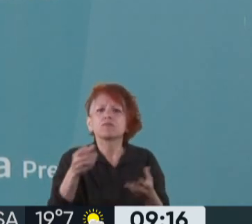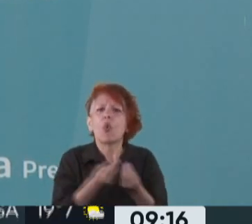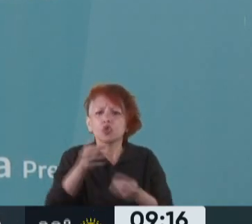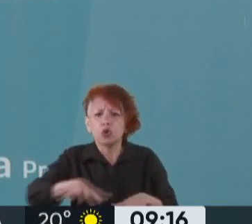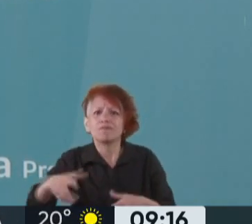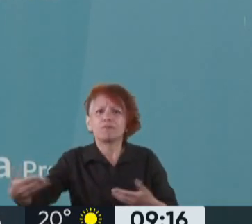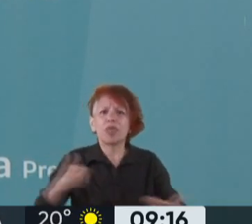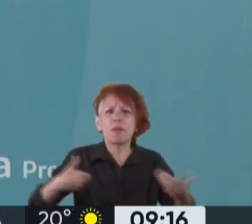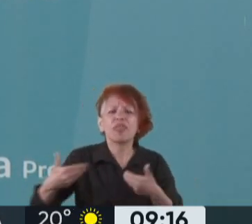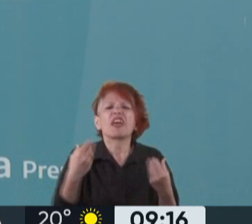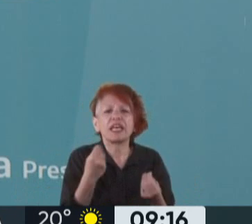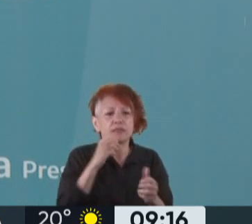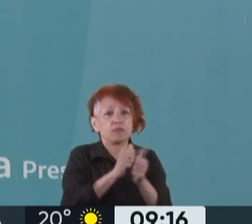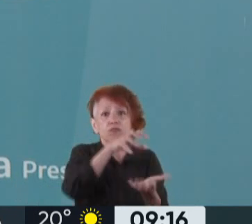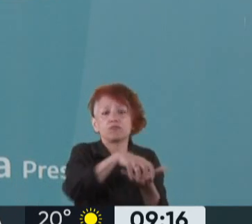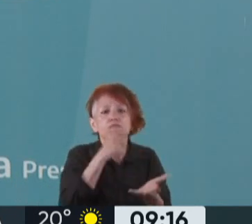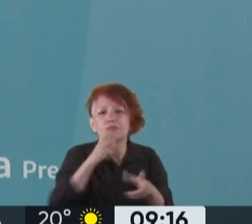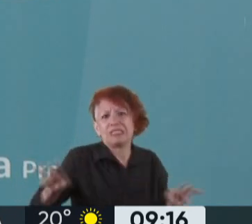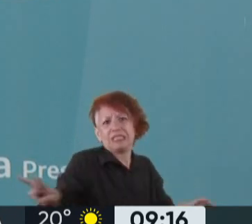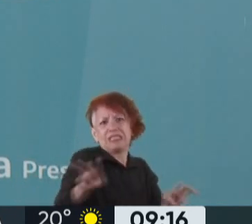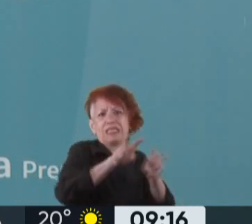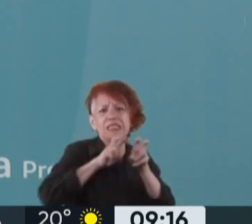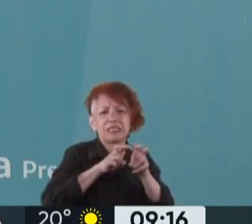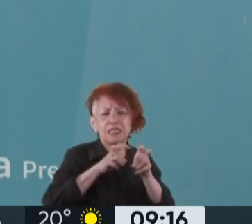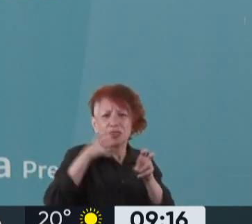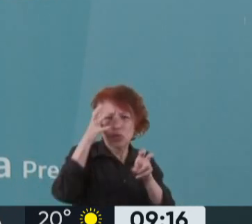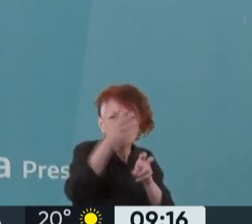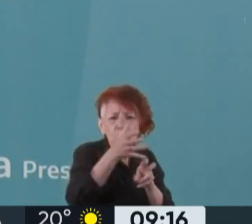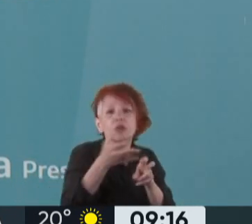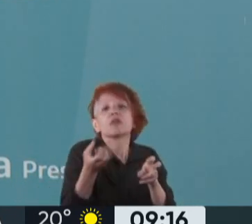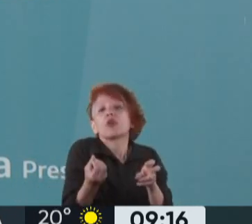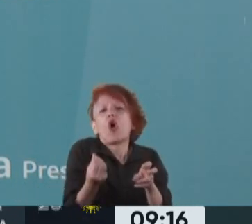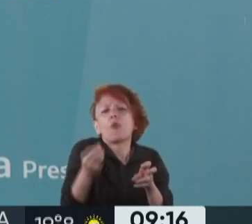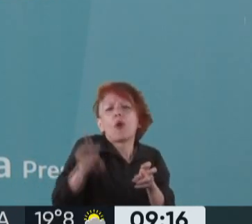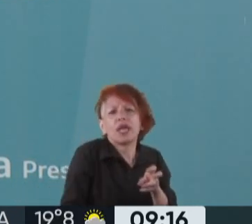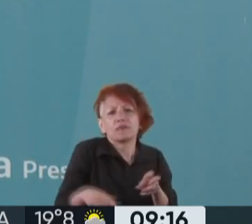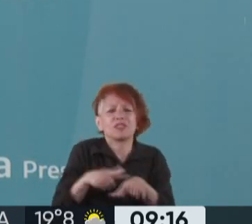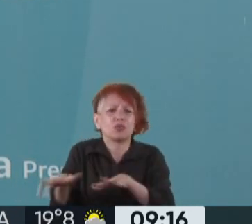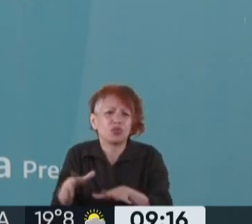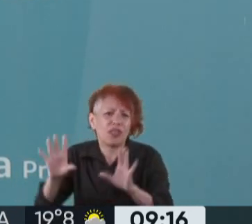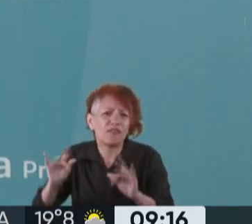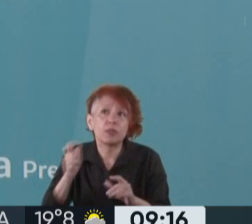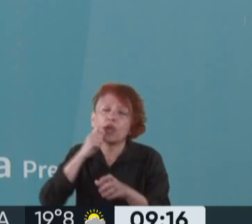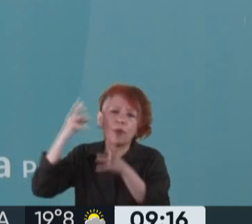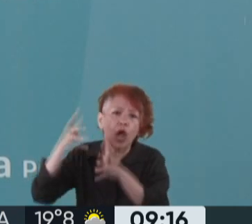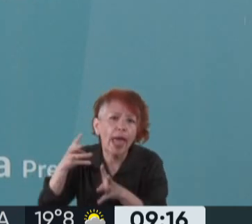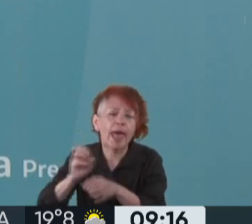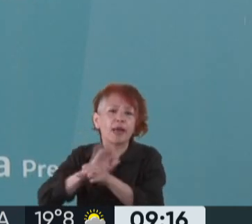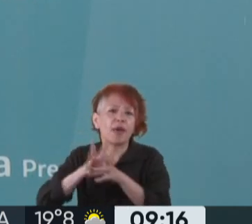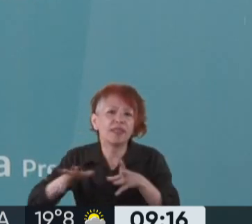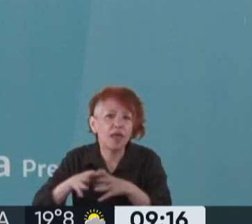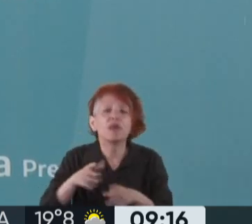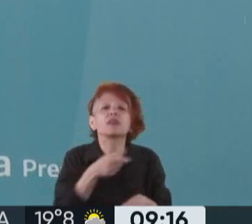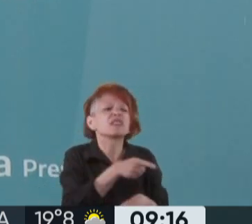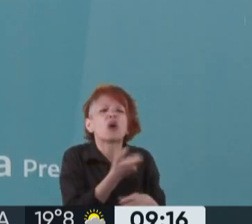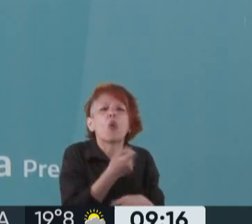han tenido rentas extraordinarias por situaciones trágicas para la humanidad, como la pandemia, como la guerra, que son en particular generalmente las